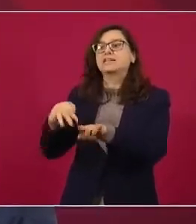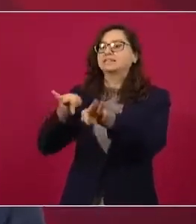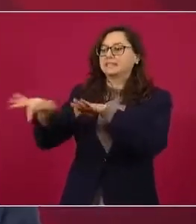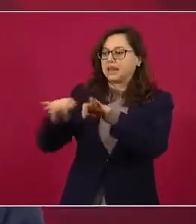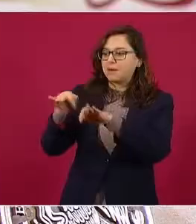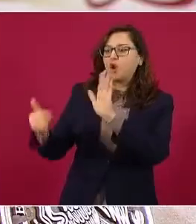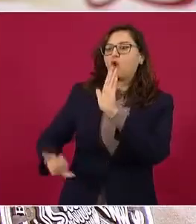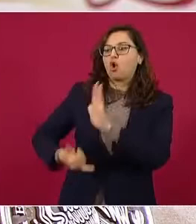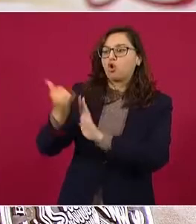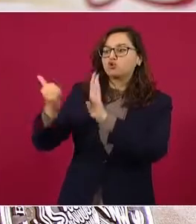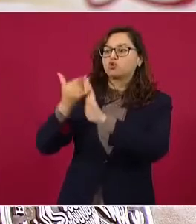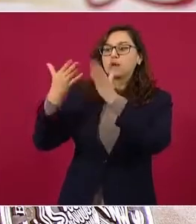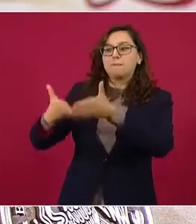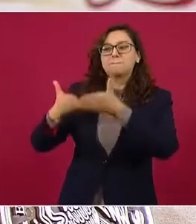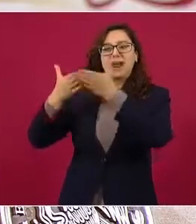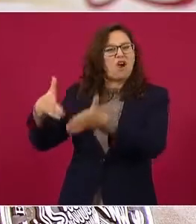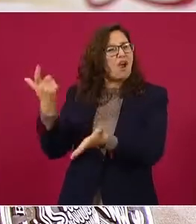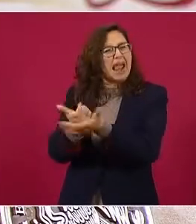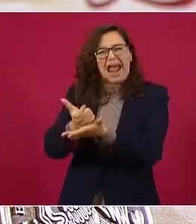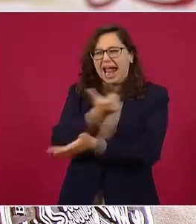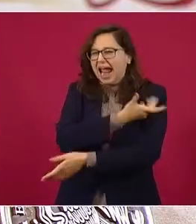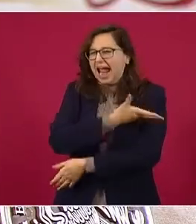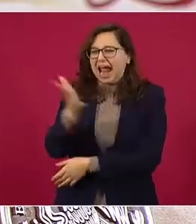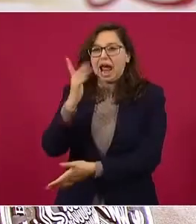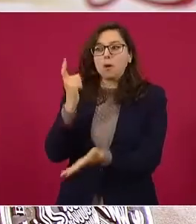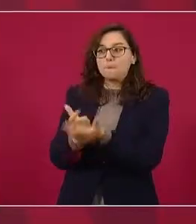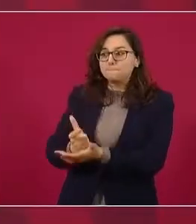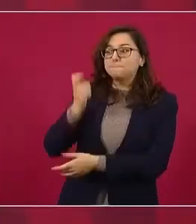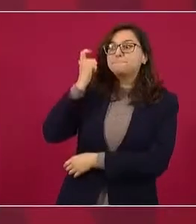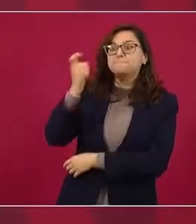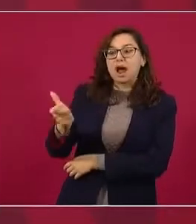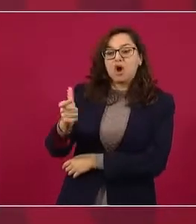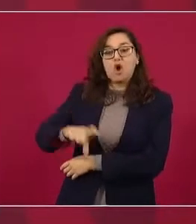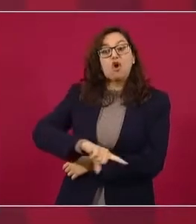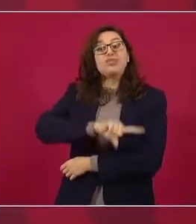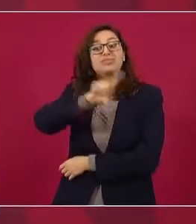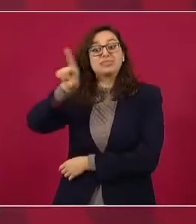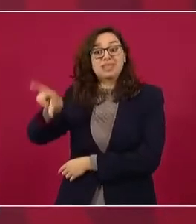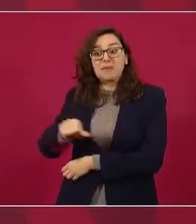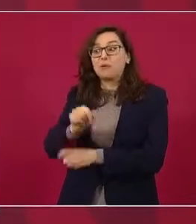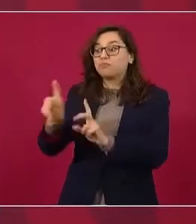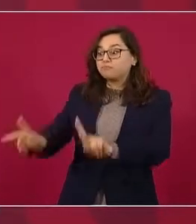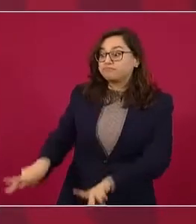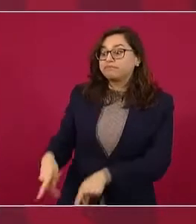sobreprecio, y al final del día la empresa siempre